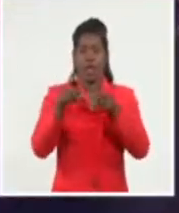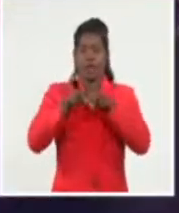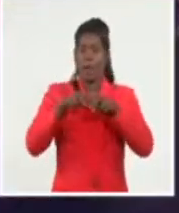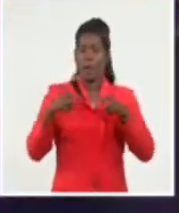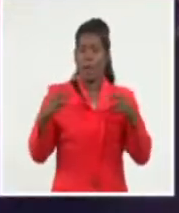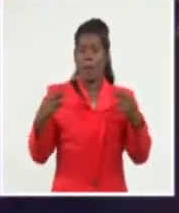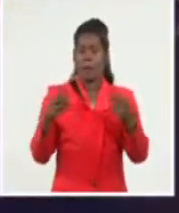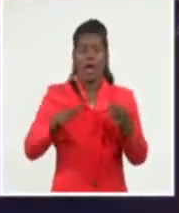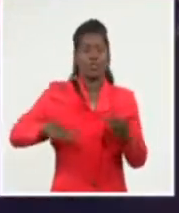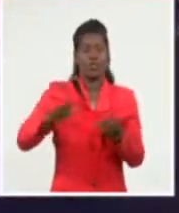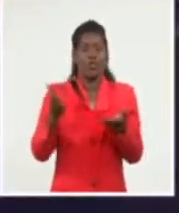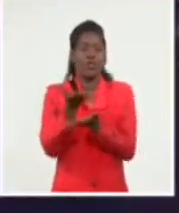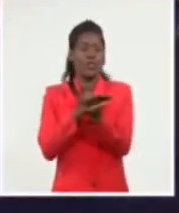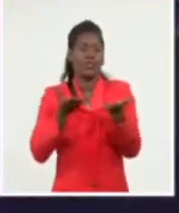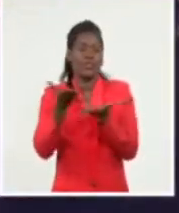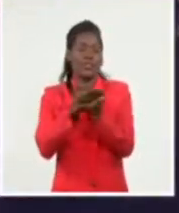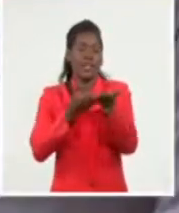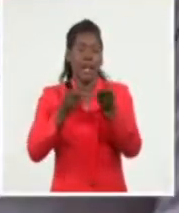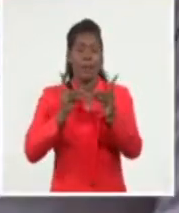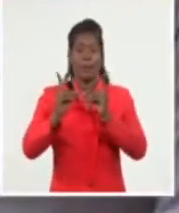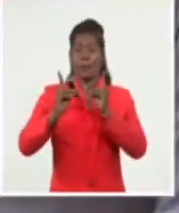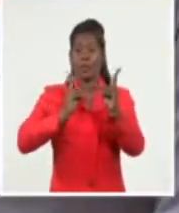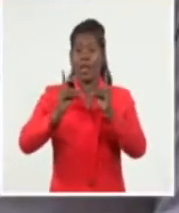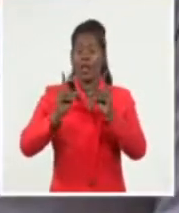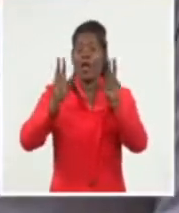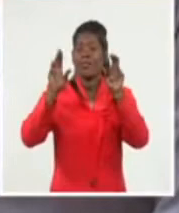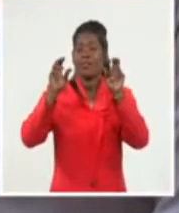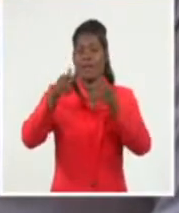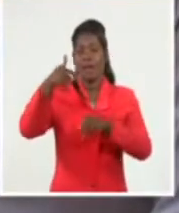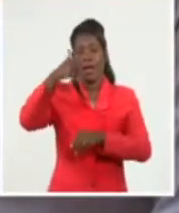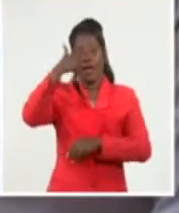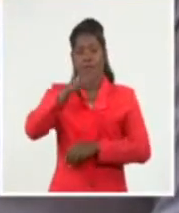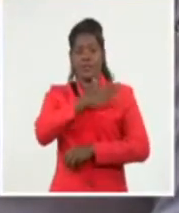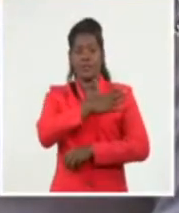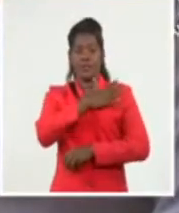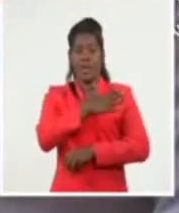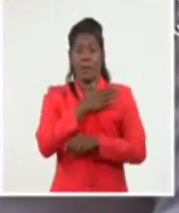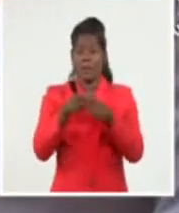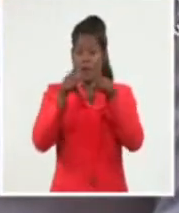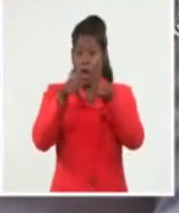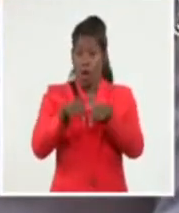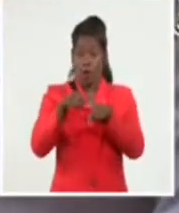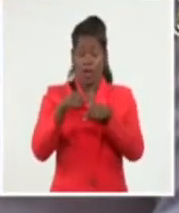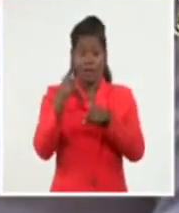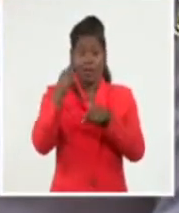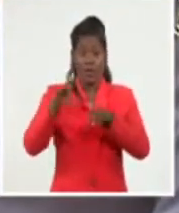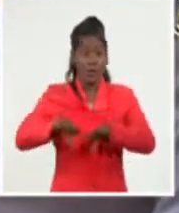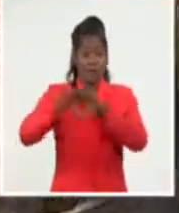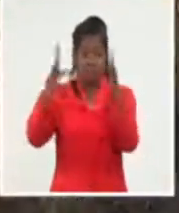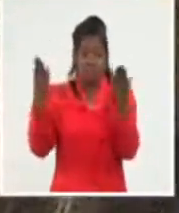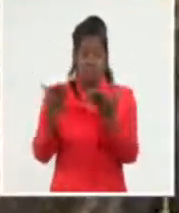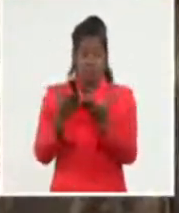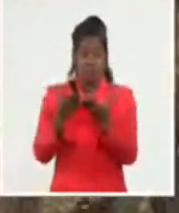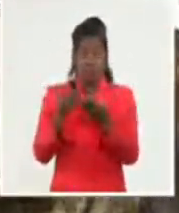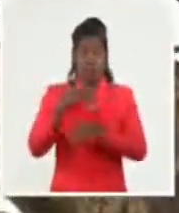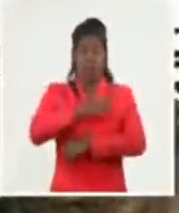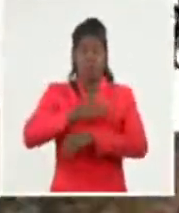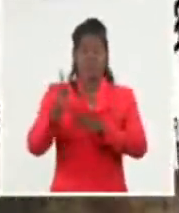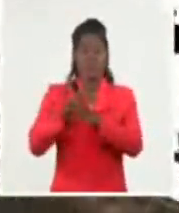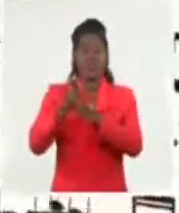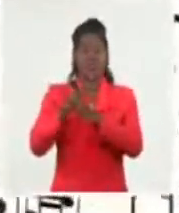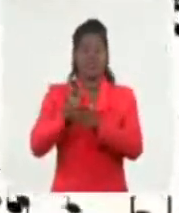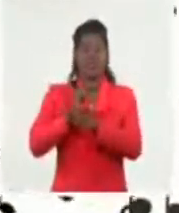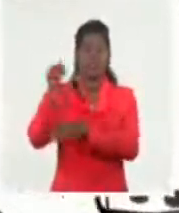institución. Los datos preliminares ya arrojan un alcance de más de 90 países y 400.000 internautas. La cita